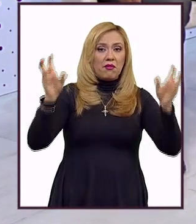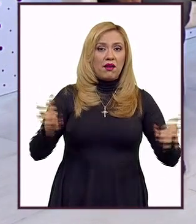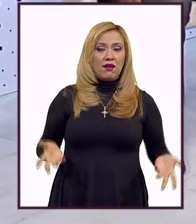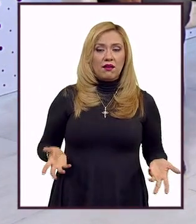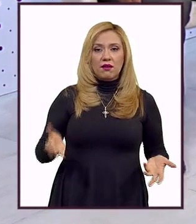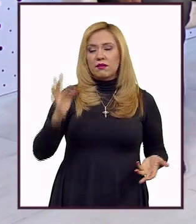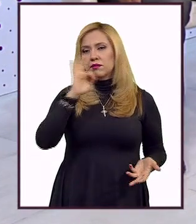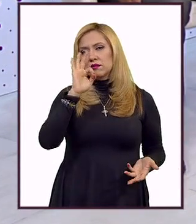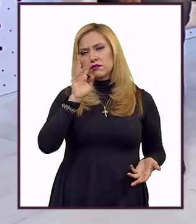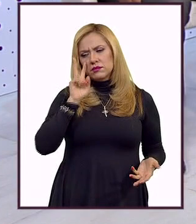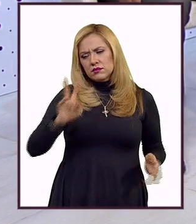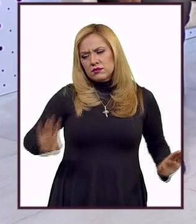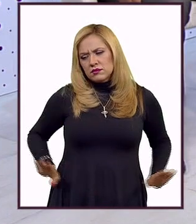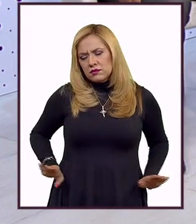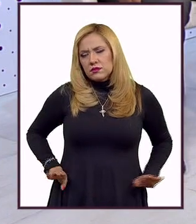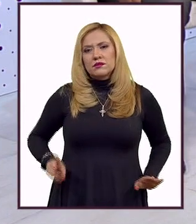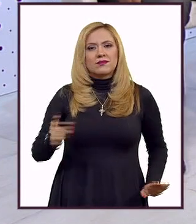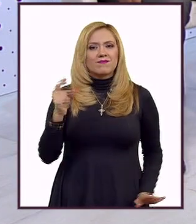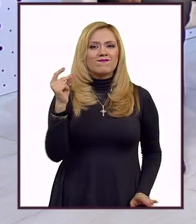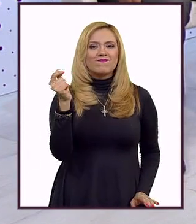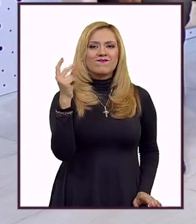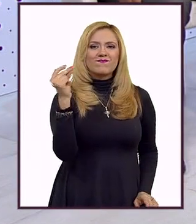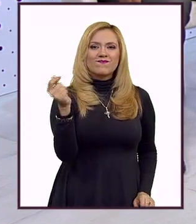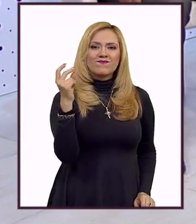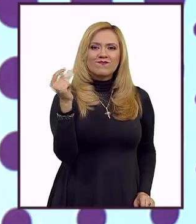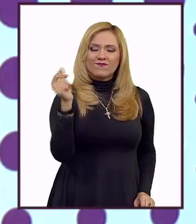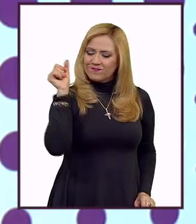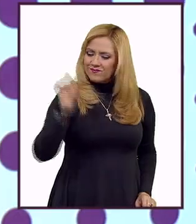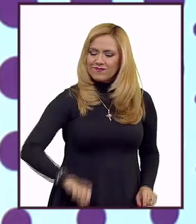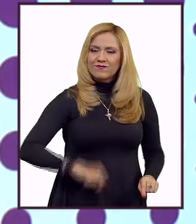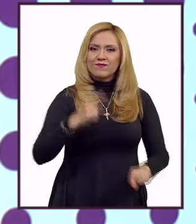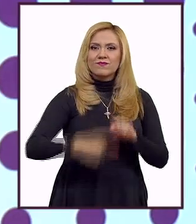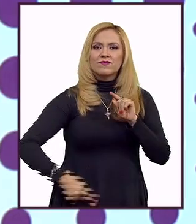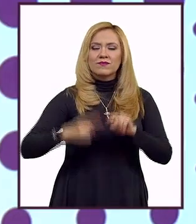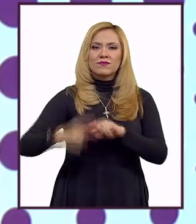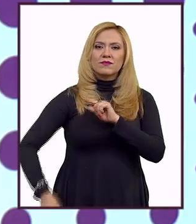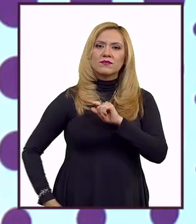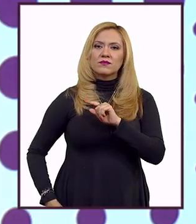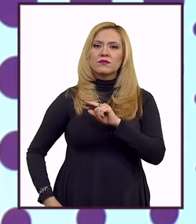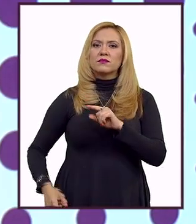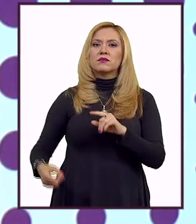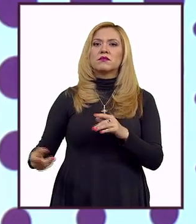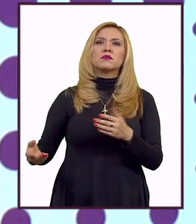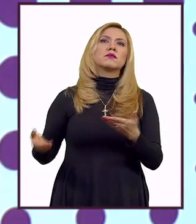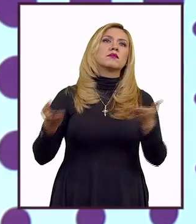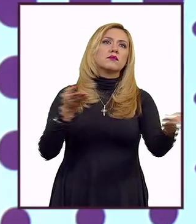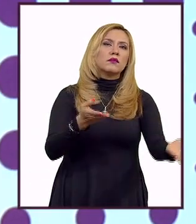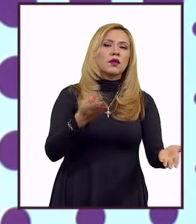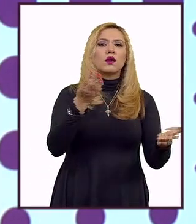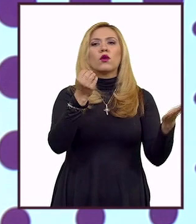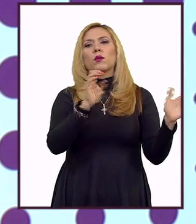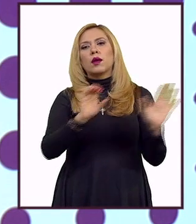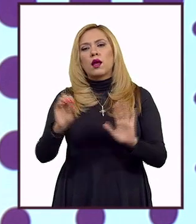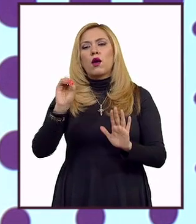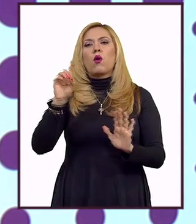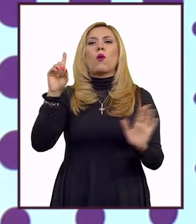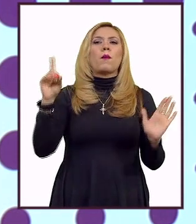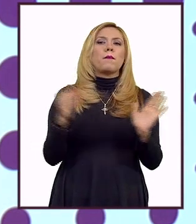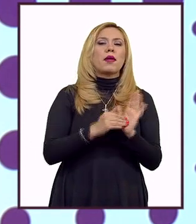las características de las investigaciones es la prontitud y la oficiosidad. Si se presentaron 900 o 1000 denuncias en